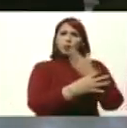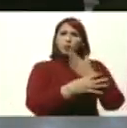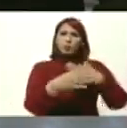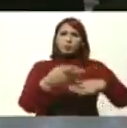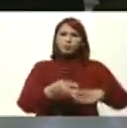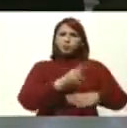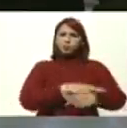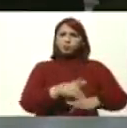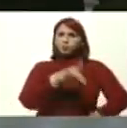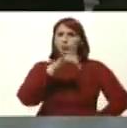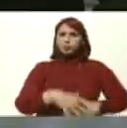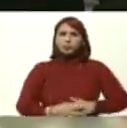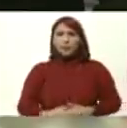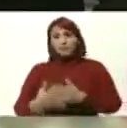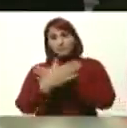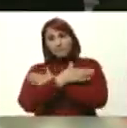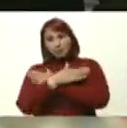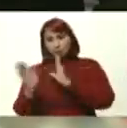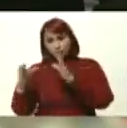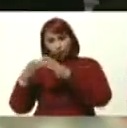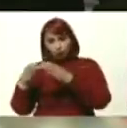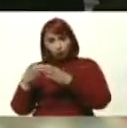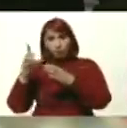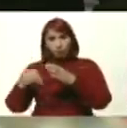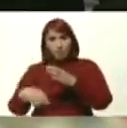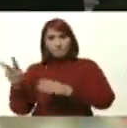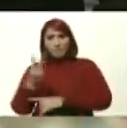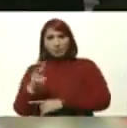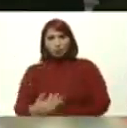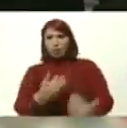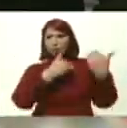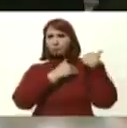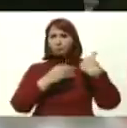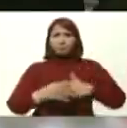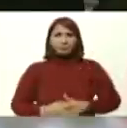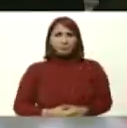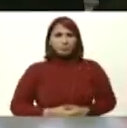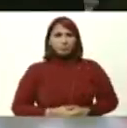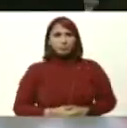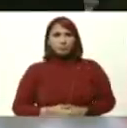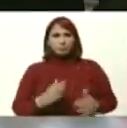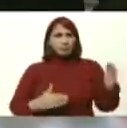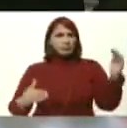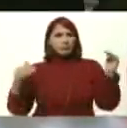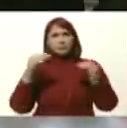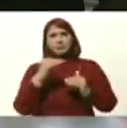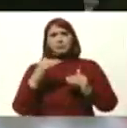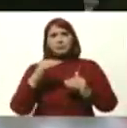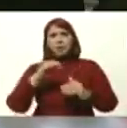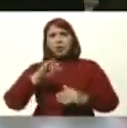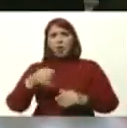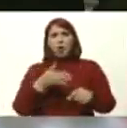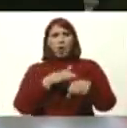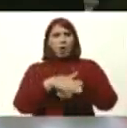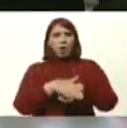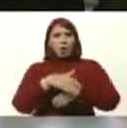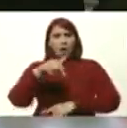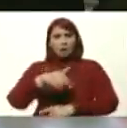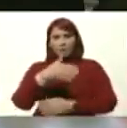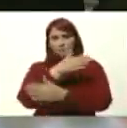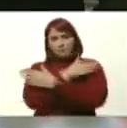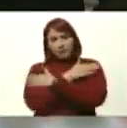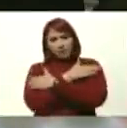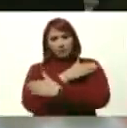extremista y felicito a la delegación de Venezuela encabezada por el plenipotenciario Jorge Rodríguez. Desde aquí lo